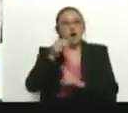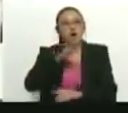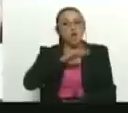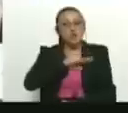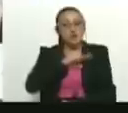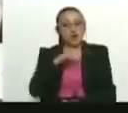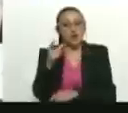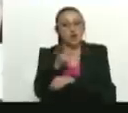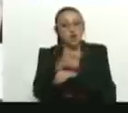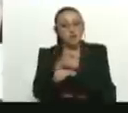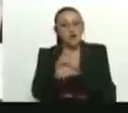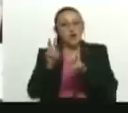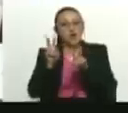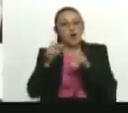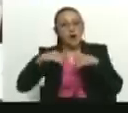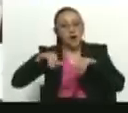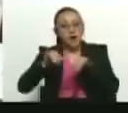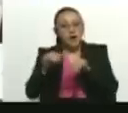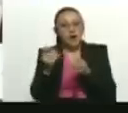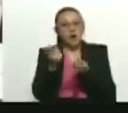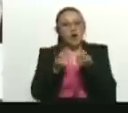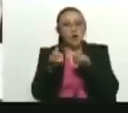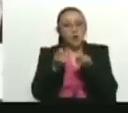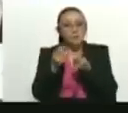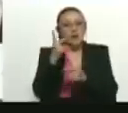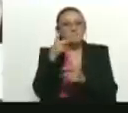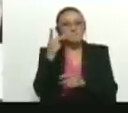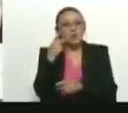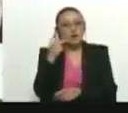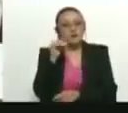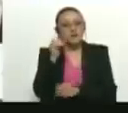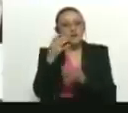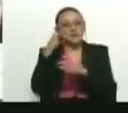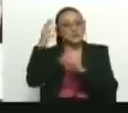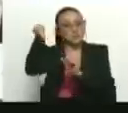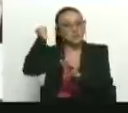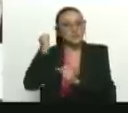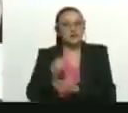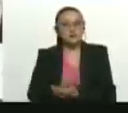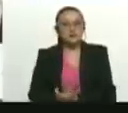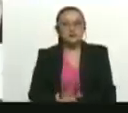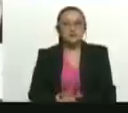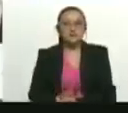la área económica, política y diplomática? Bueno,